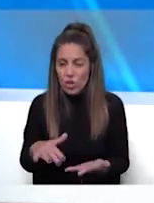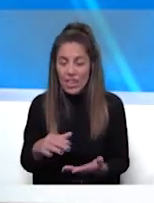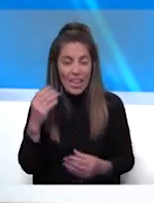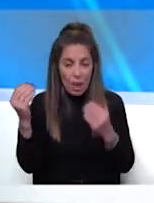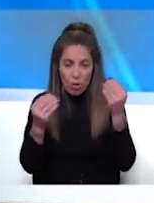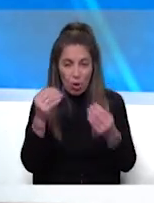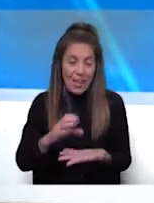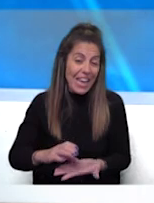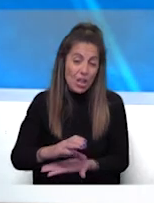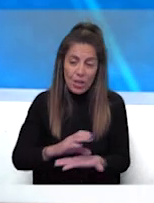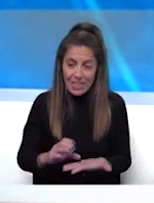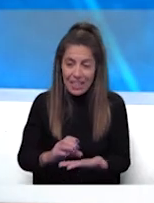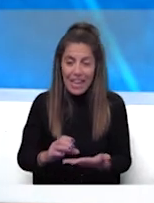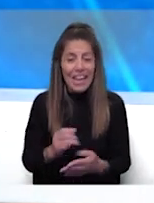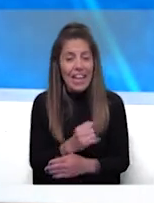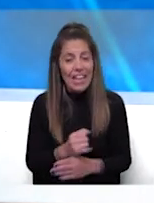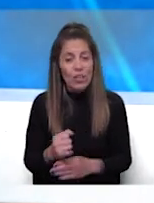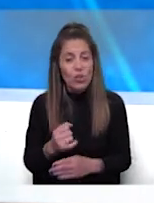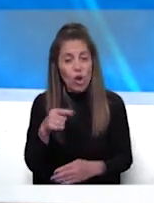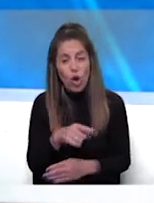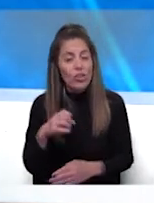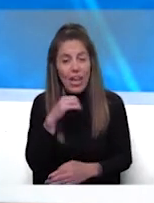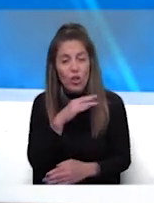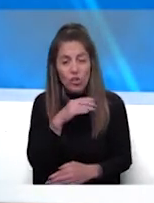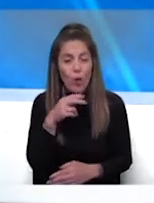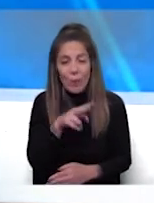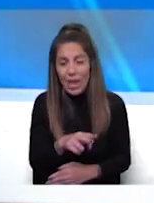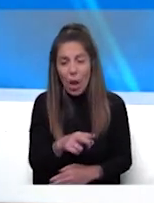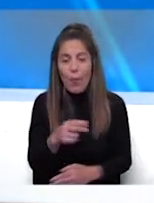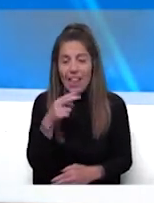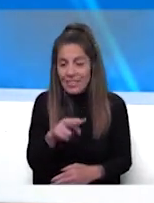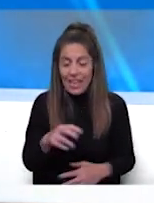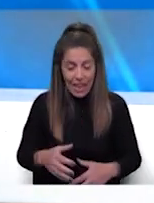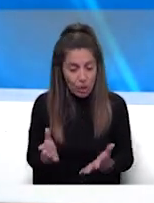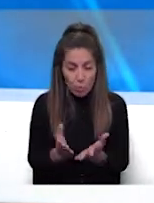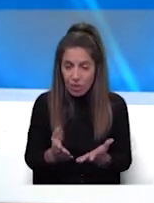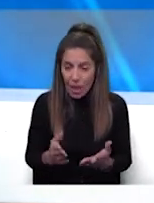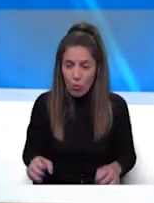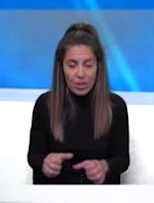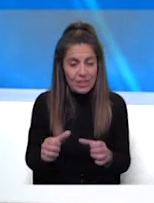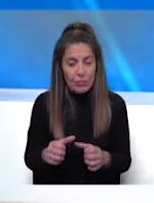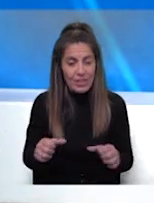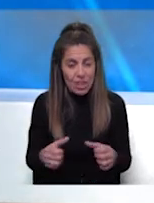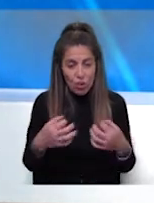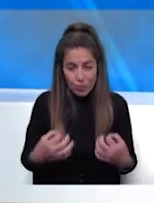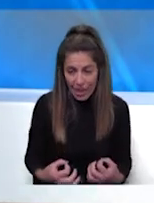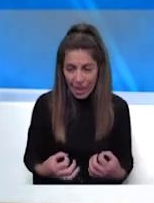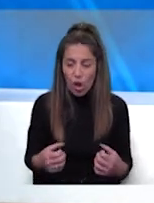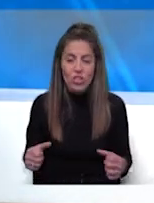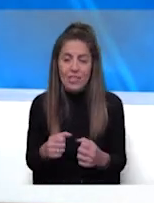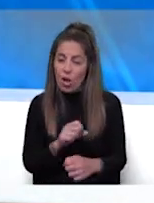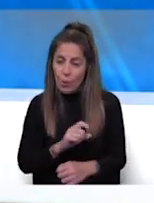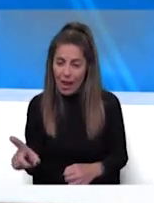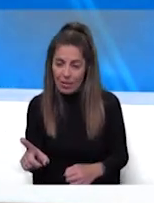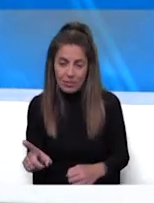preocupen a la ciudadanía que el organismo anticorrupción tome para decirle a la ciudadanía, mire, lo estudiamos y pasa esto. Se hicieron las cosas bien o se hicieron las cosas mal. Así